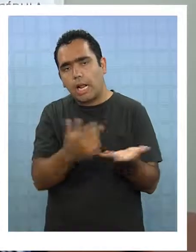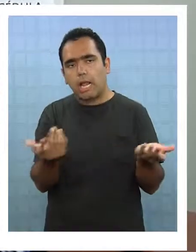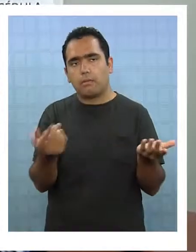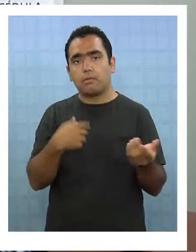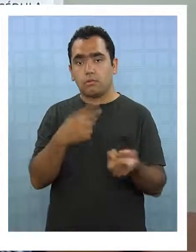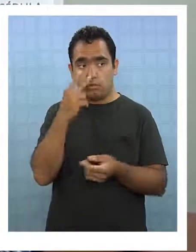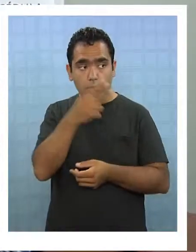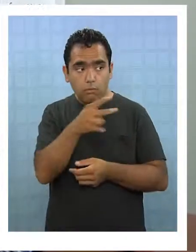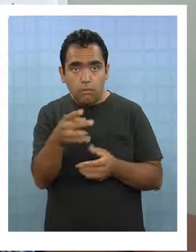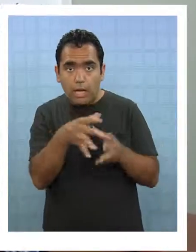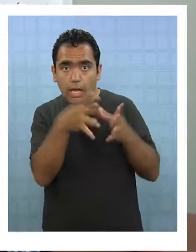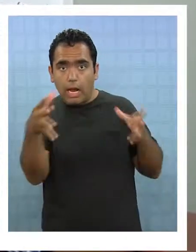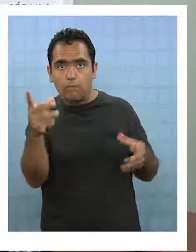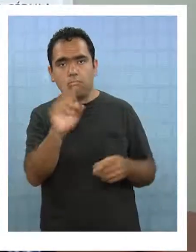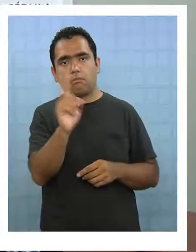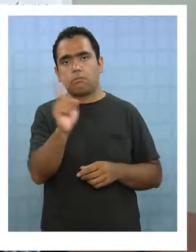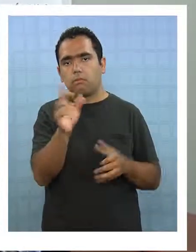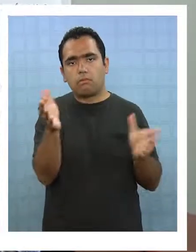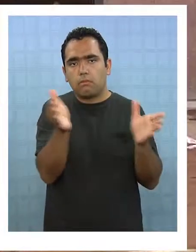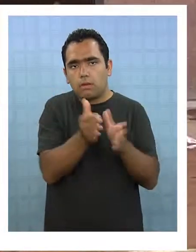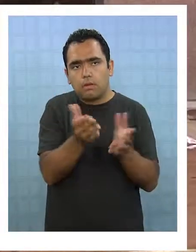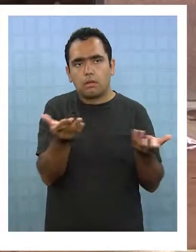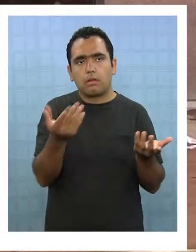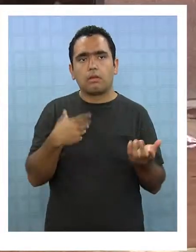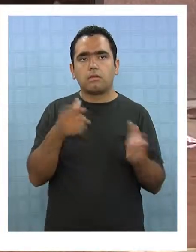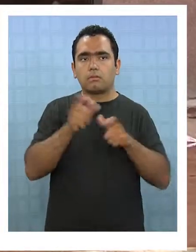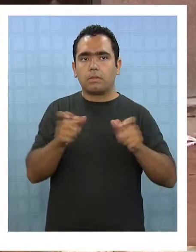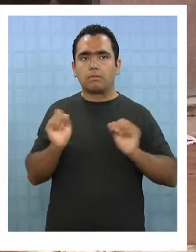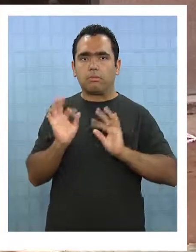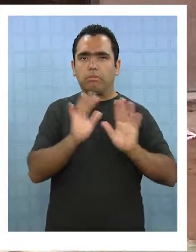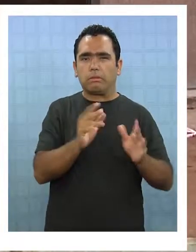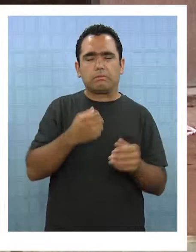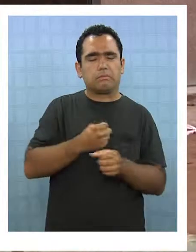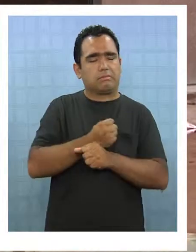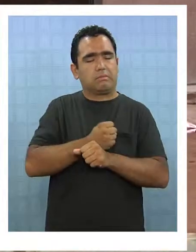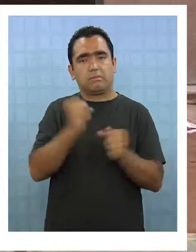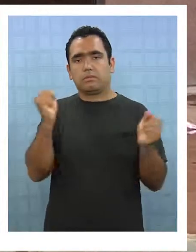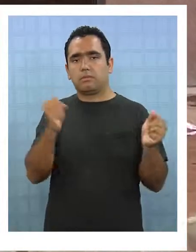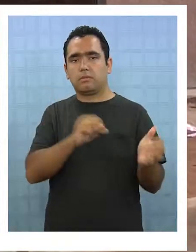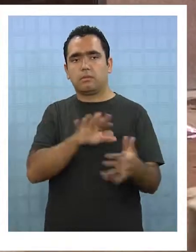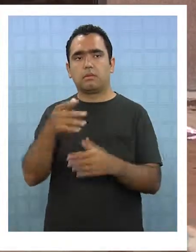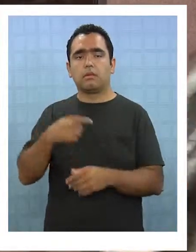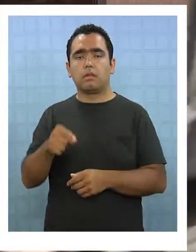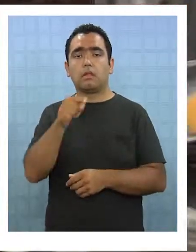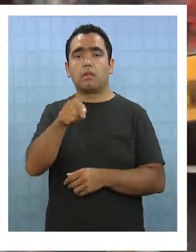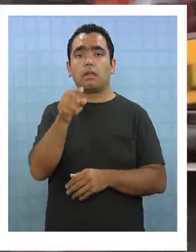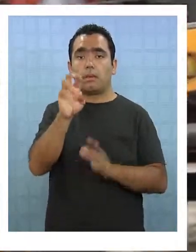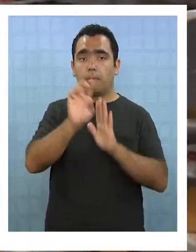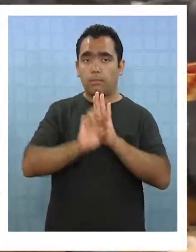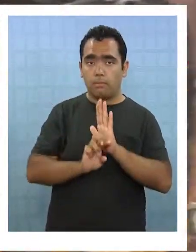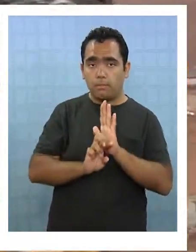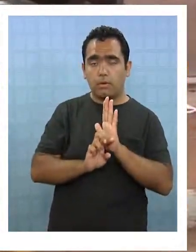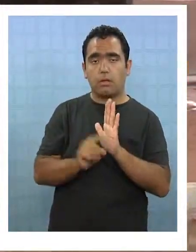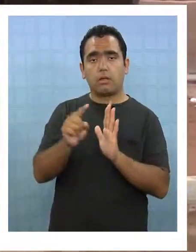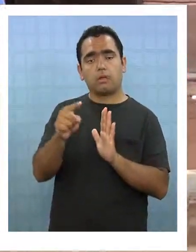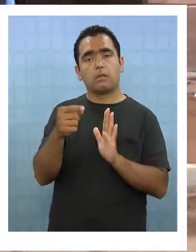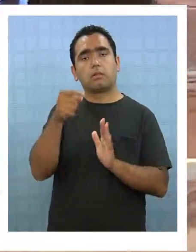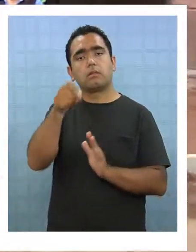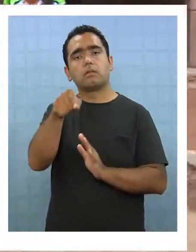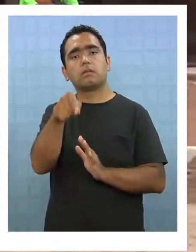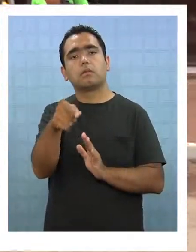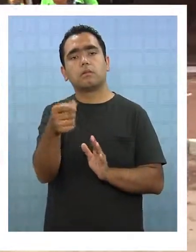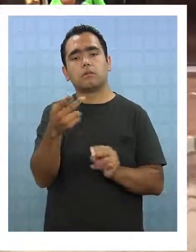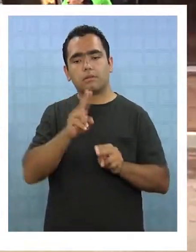ves que el local no es muy grande y cuando tenemos lleno de gente acá, insoportable. El proyecto de conservación de aceras del centro de